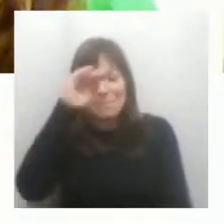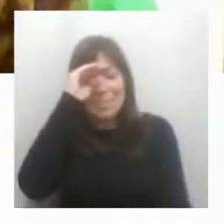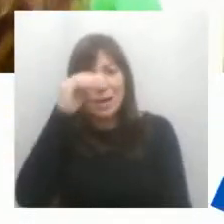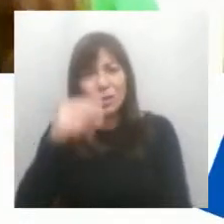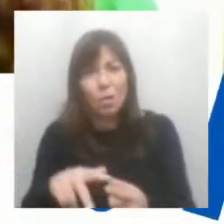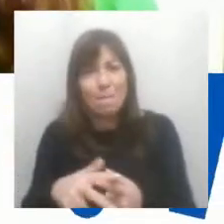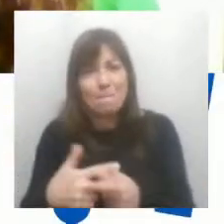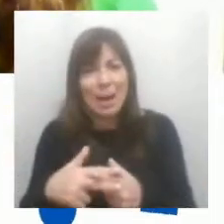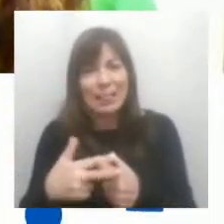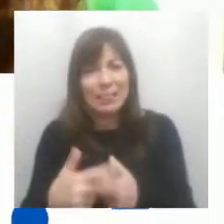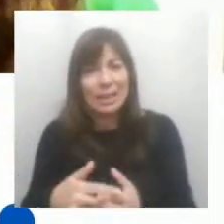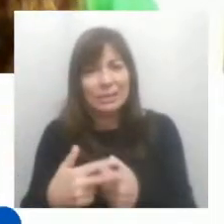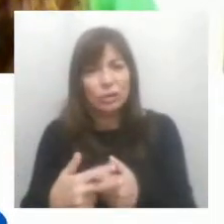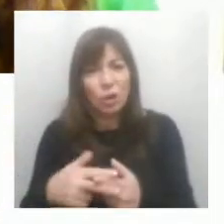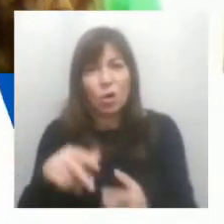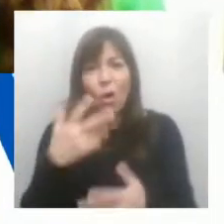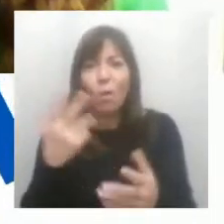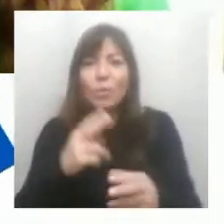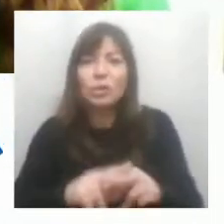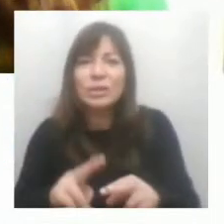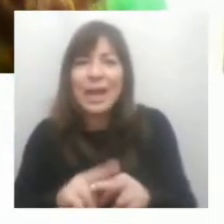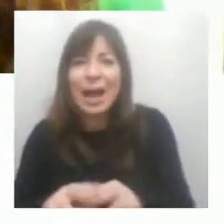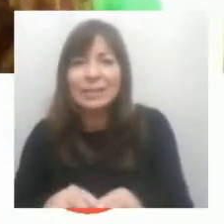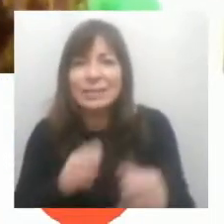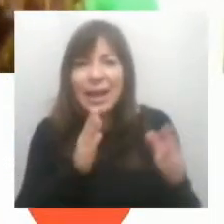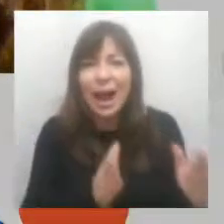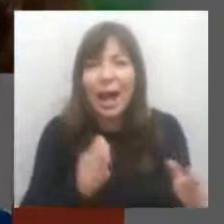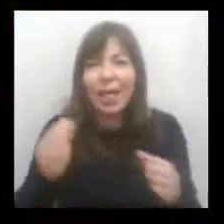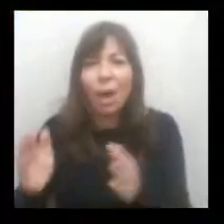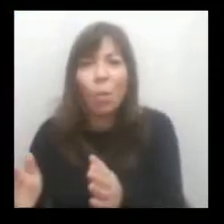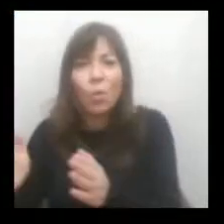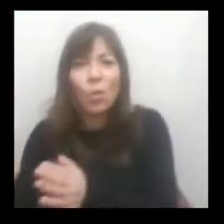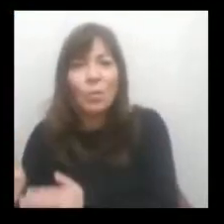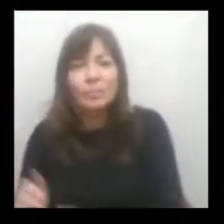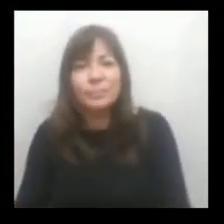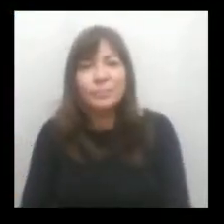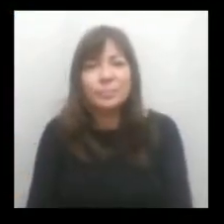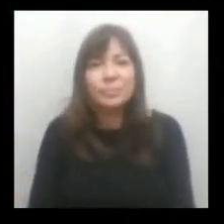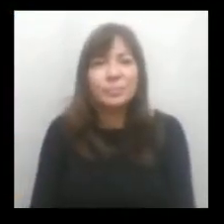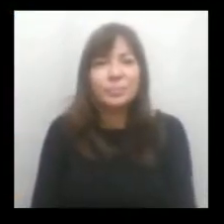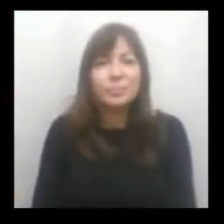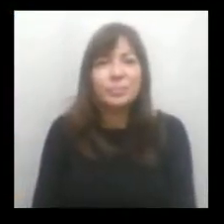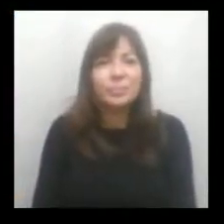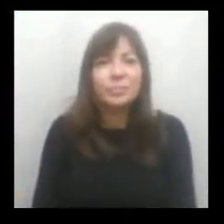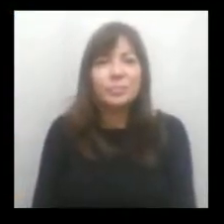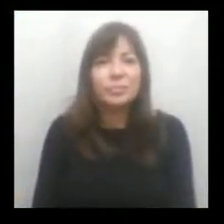historia y cómo se realiza la mantención de cada uno de estos módulos. Perfecto, vamos.